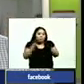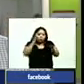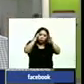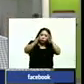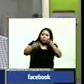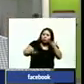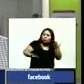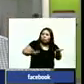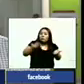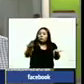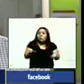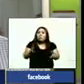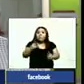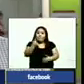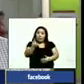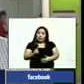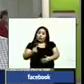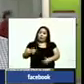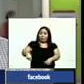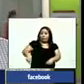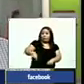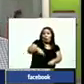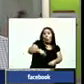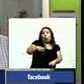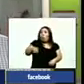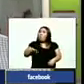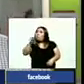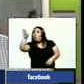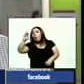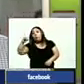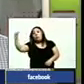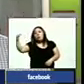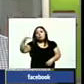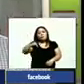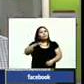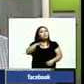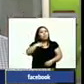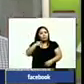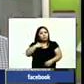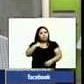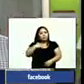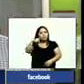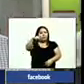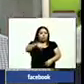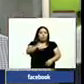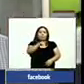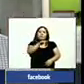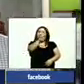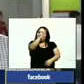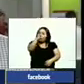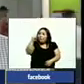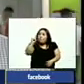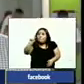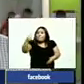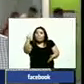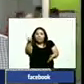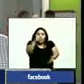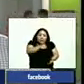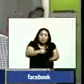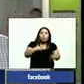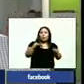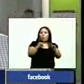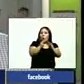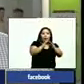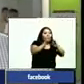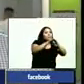muy importante para los viajeros, tanto los que vienen como los que salen, ellos se sientan realmente en un país, si es primera vez que ellos vienen en casa como